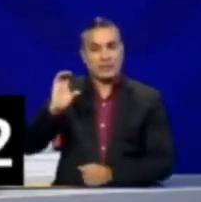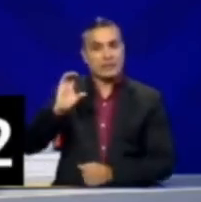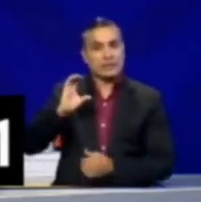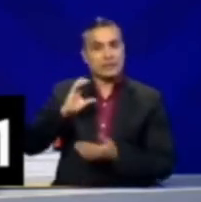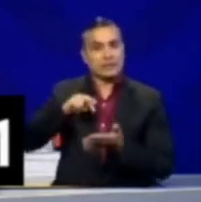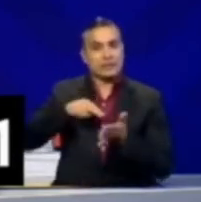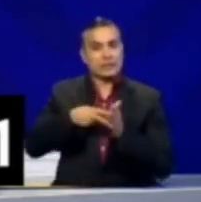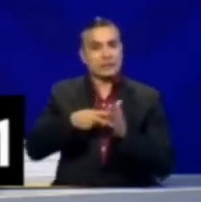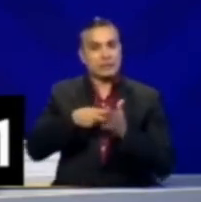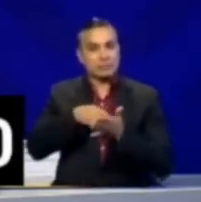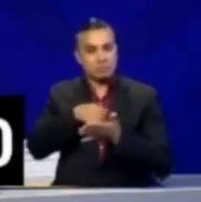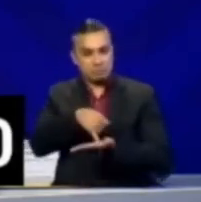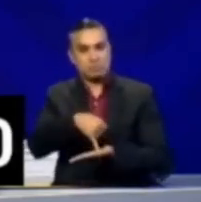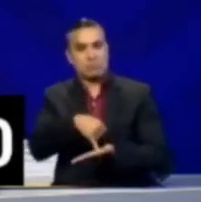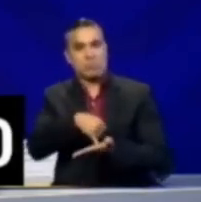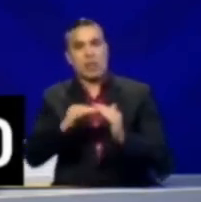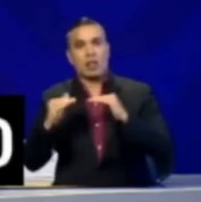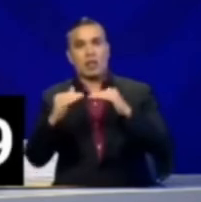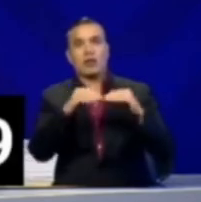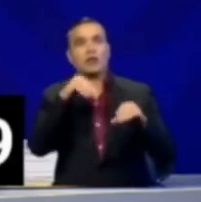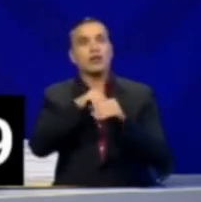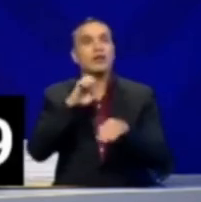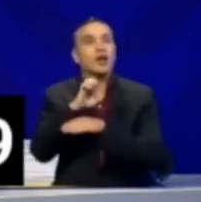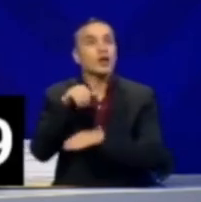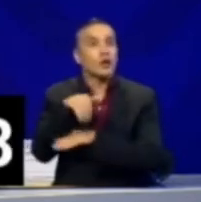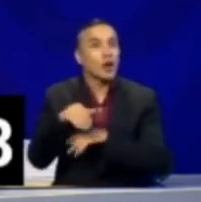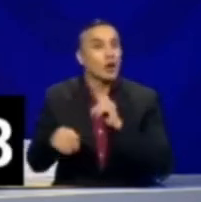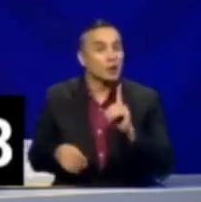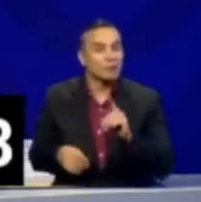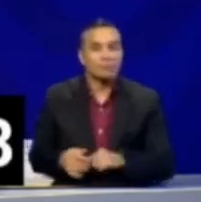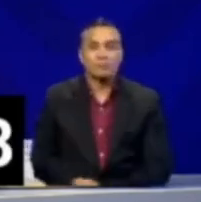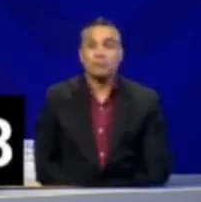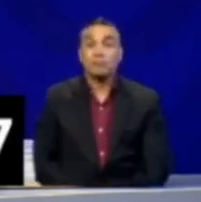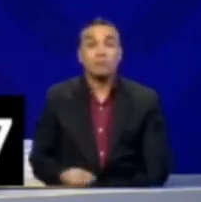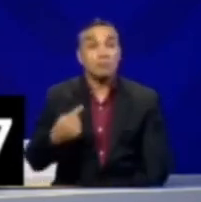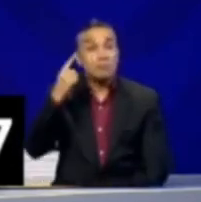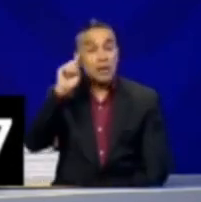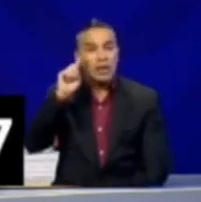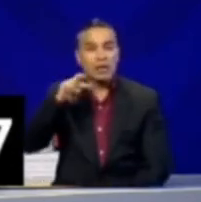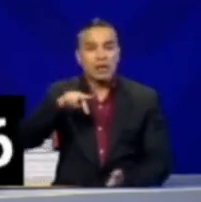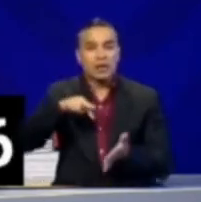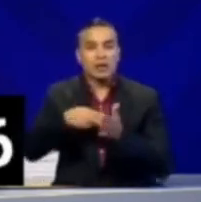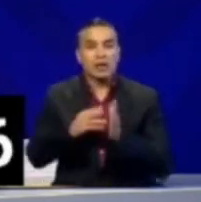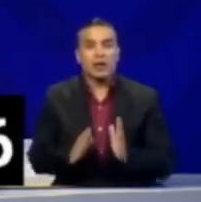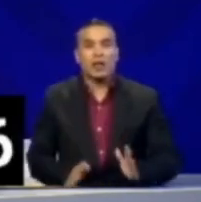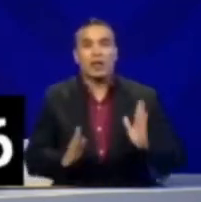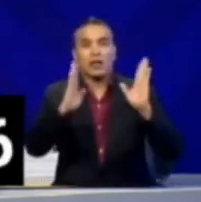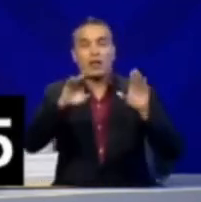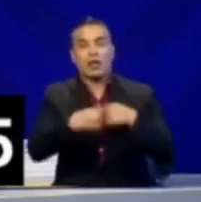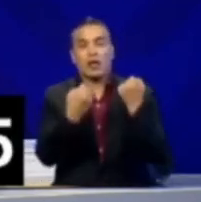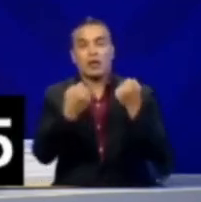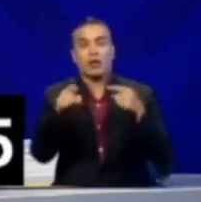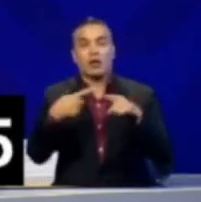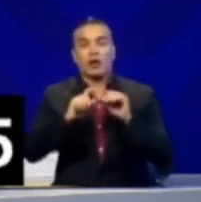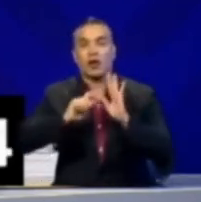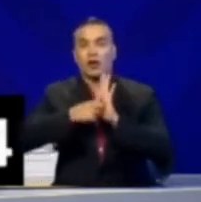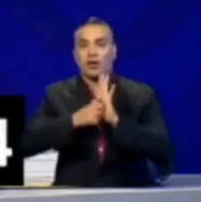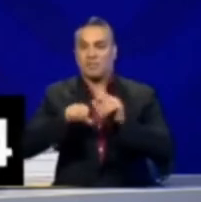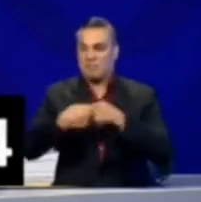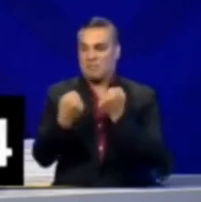pretendieron desestabilizar la democracia ecuatoriana, para, quemando edificios públicos justos de la